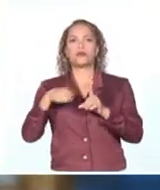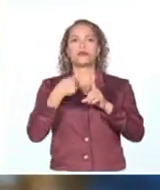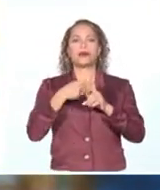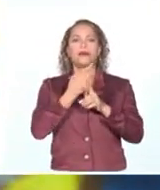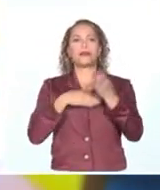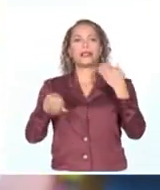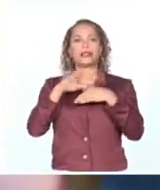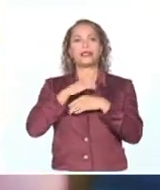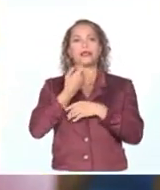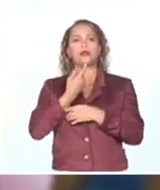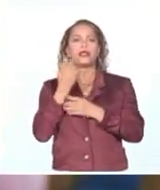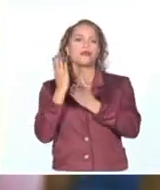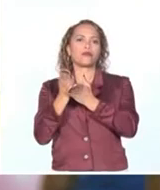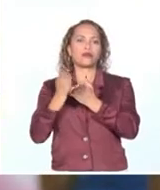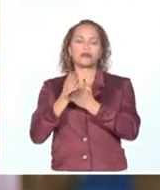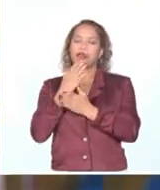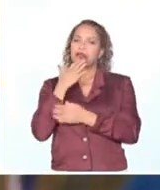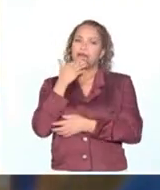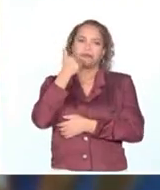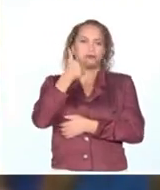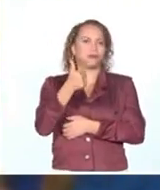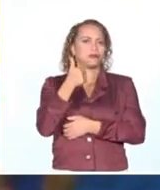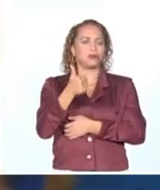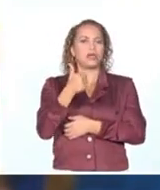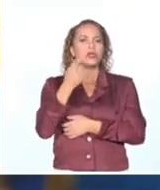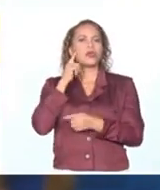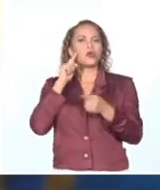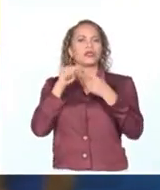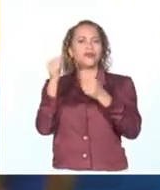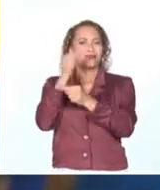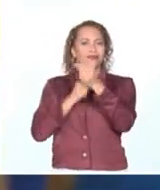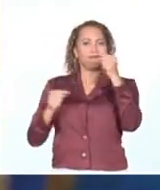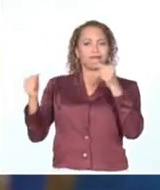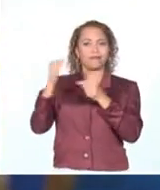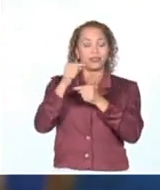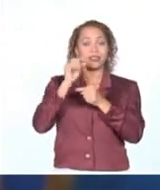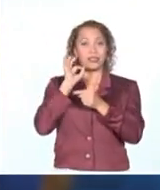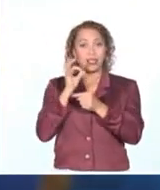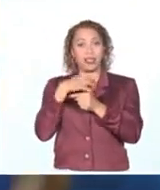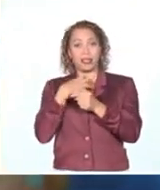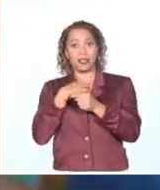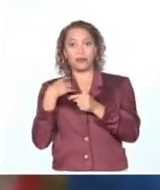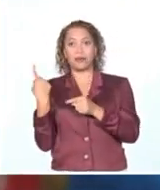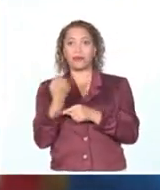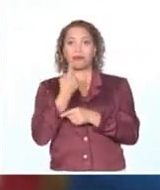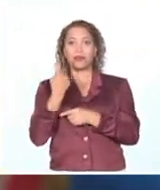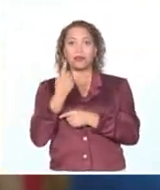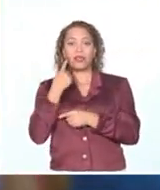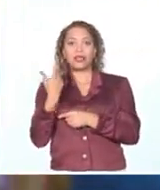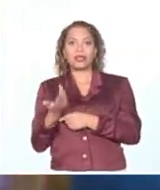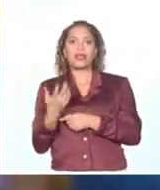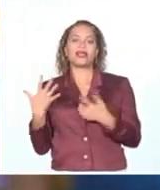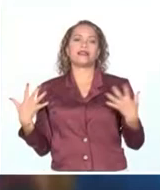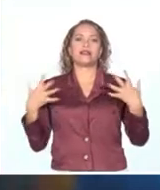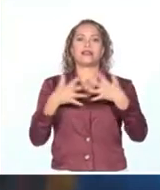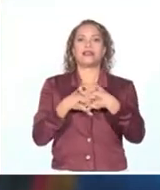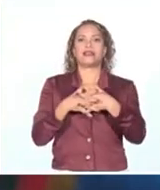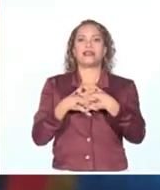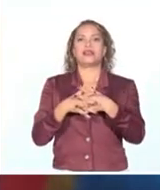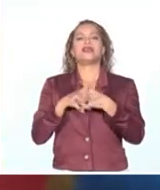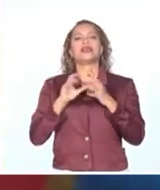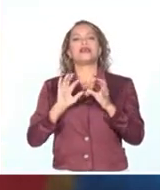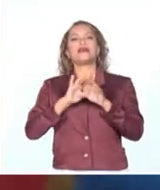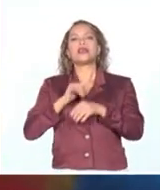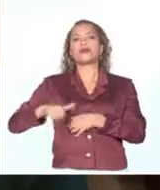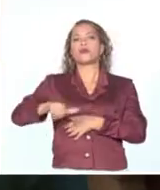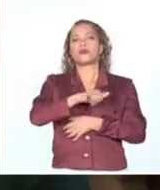Educación, son las mejores. Y uno de nuestros objetivos que transversalizamos en todas estas actividades son esos enfoques, el de género, el de equidad y el